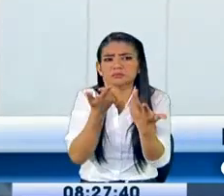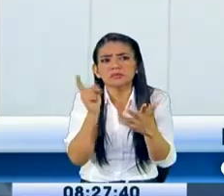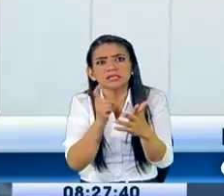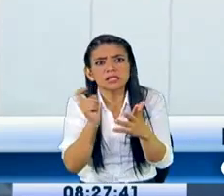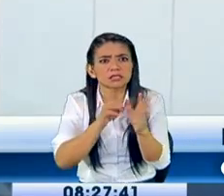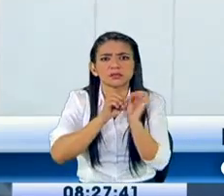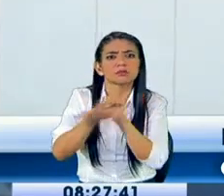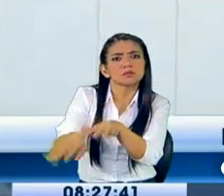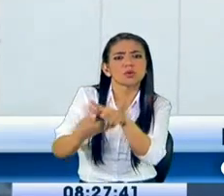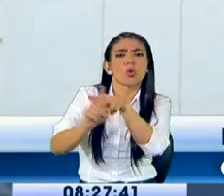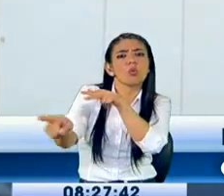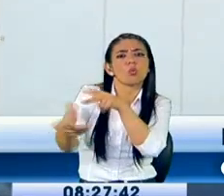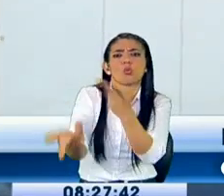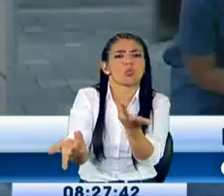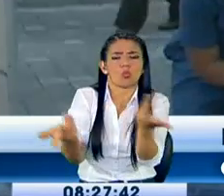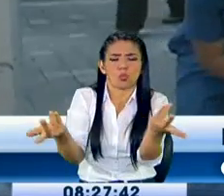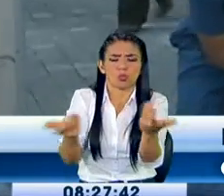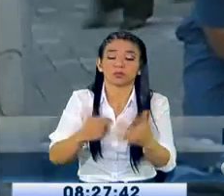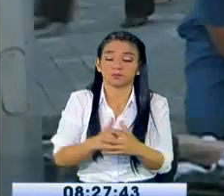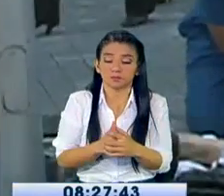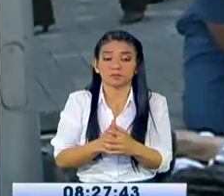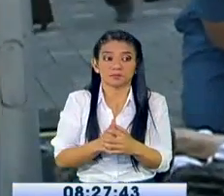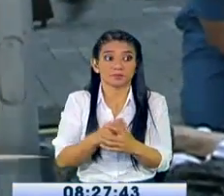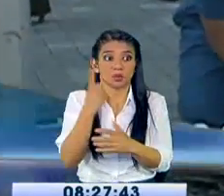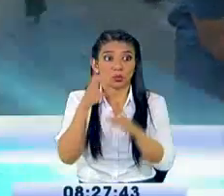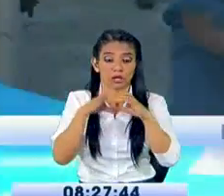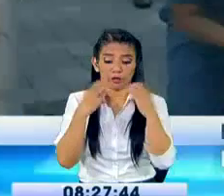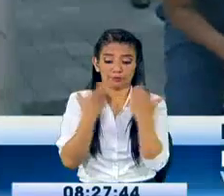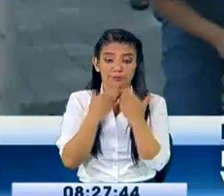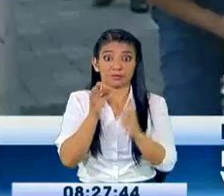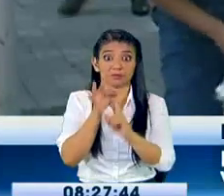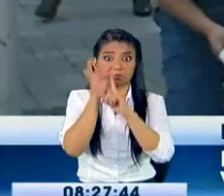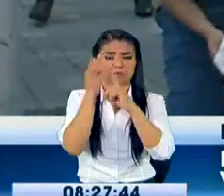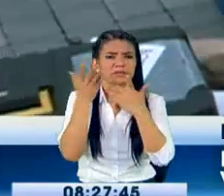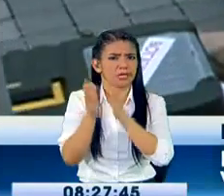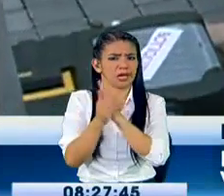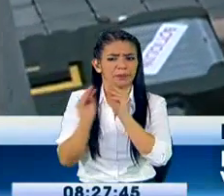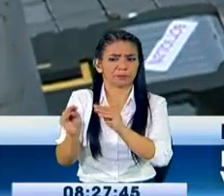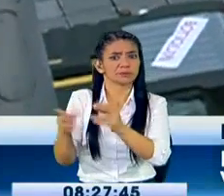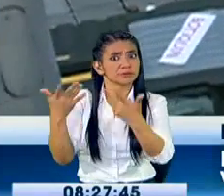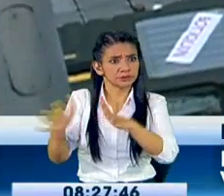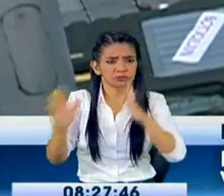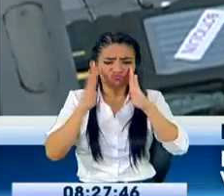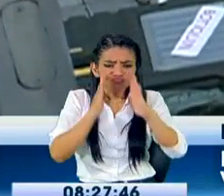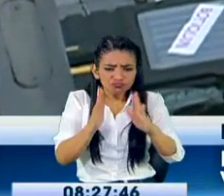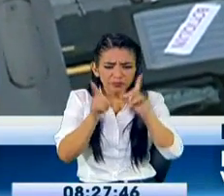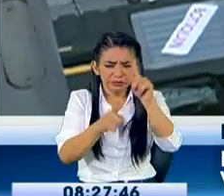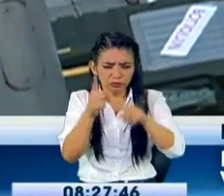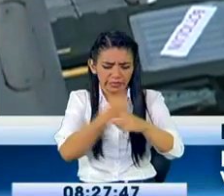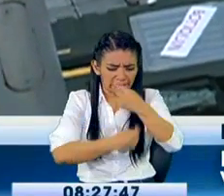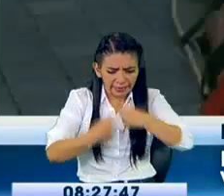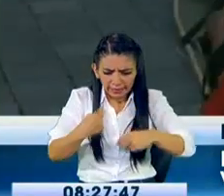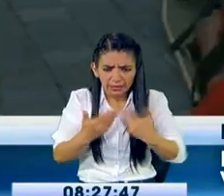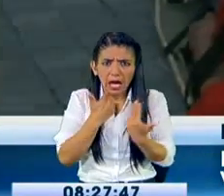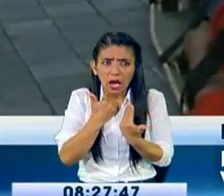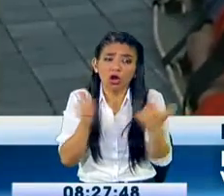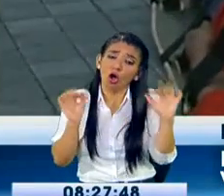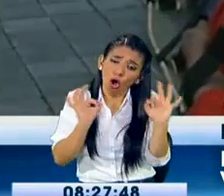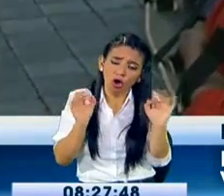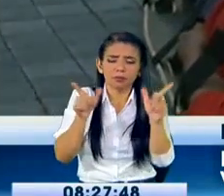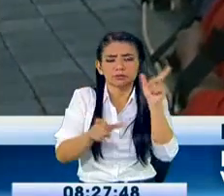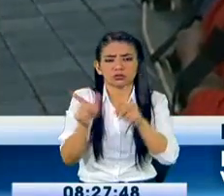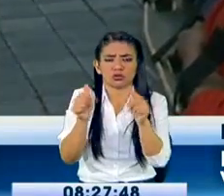ese personal. Estos simulacros se realizan de forma periódica para mantener preparados al personal que labora dentro del edificio. Sí, tenemos